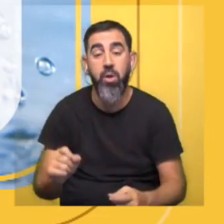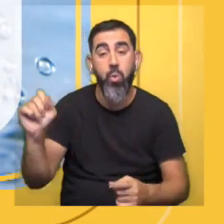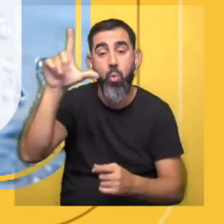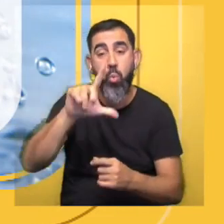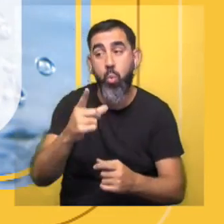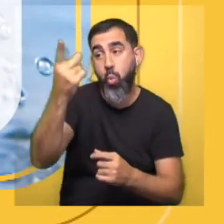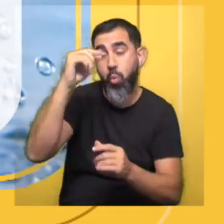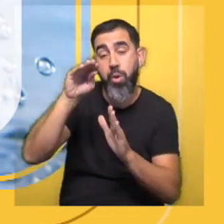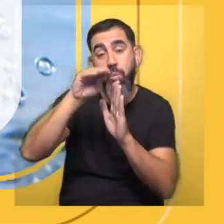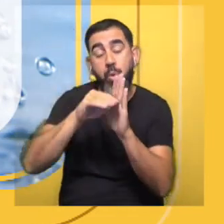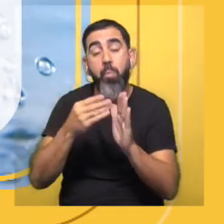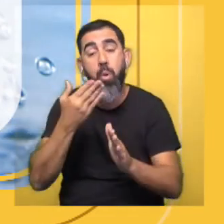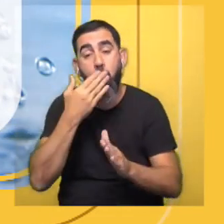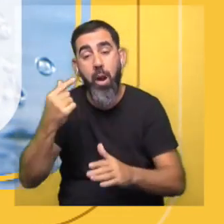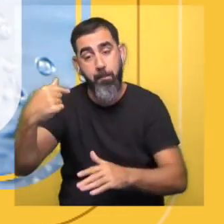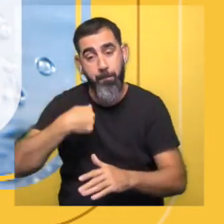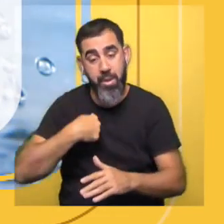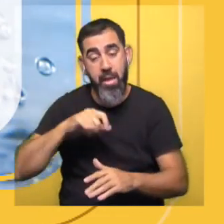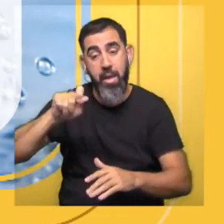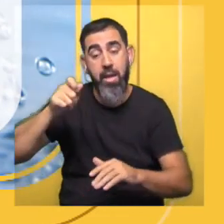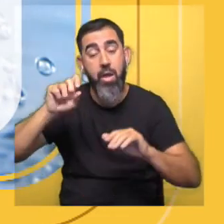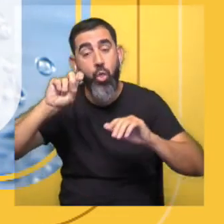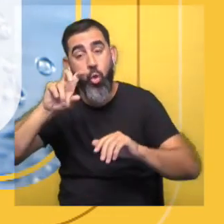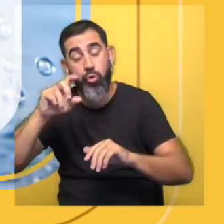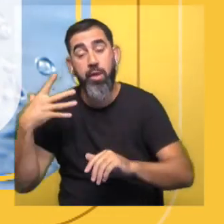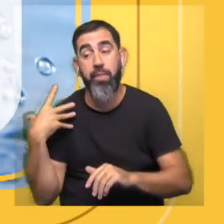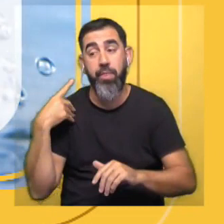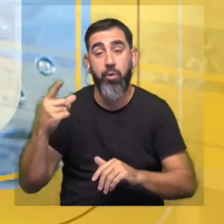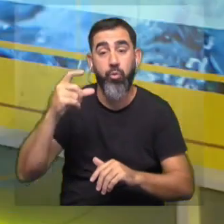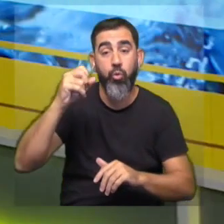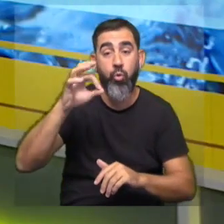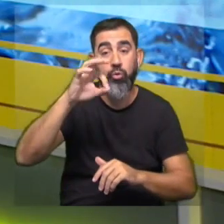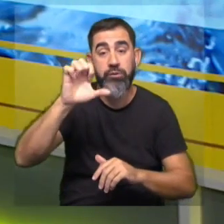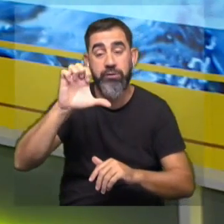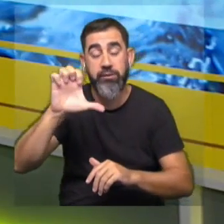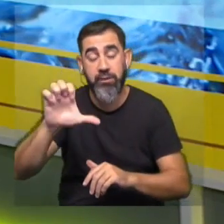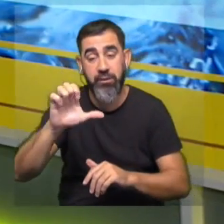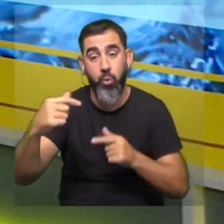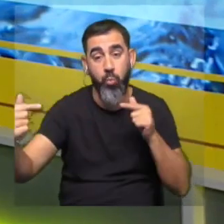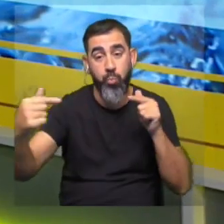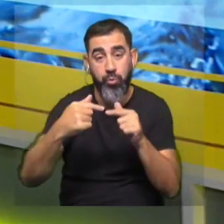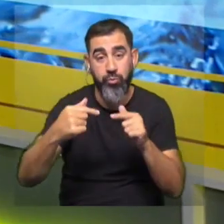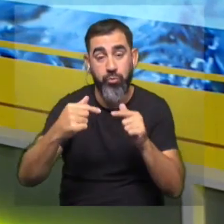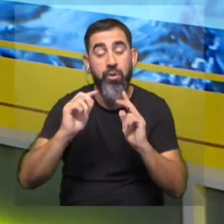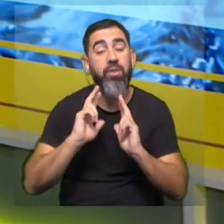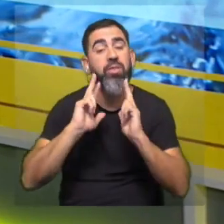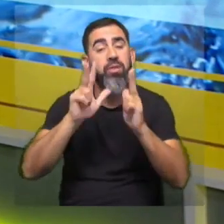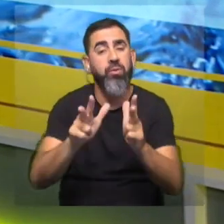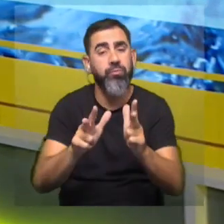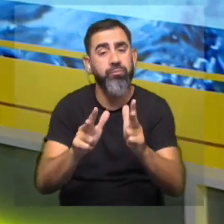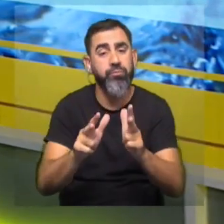en el programa Esta Boca es Mía de Canal 12, el director de OCE por la oposición, Edgardo Ortuño, mencionó a